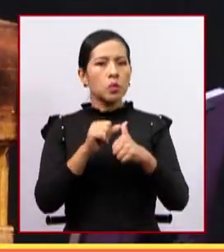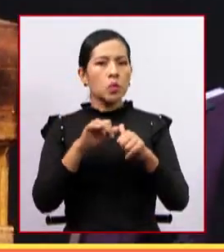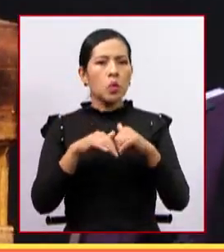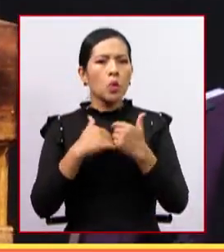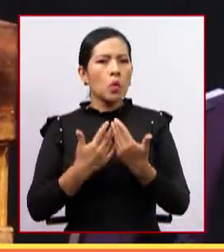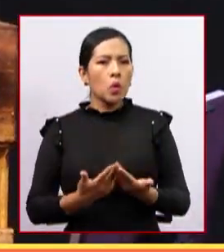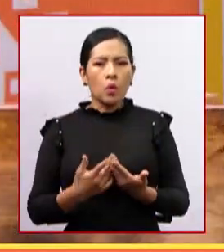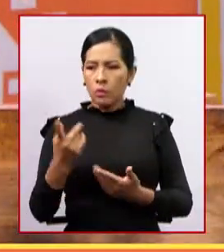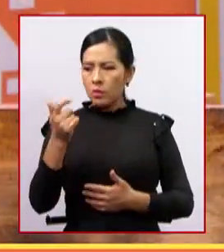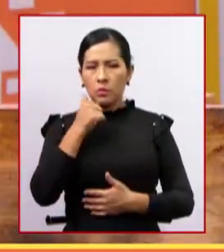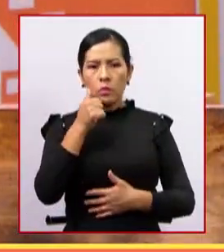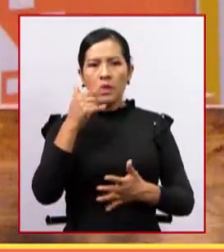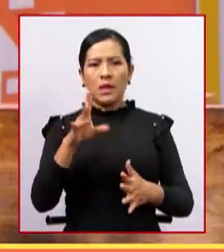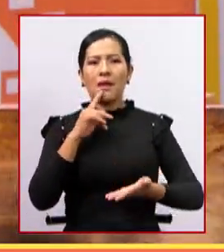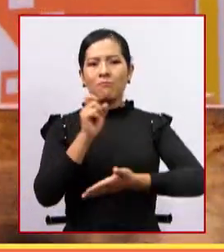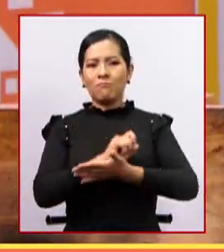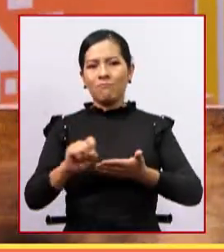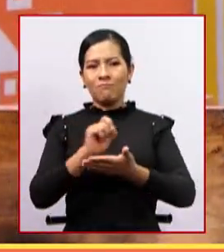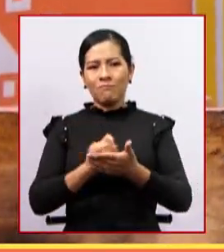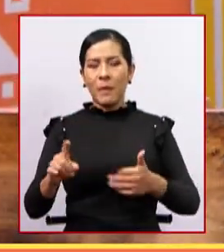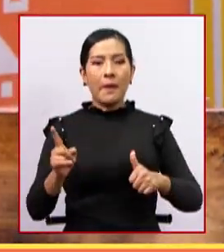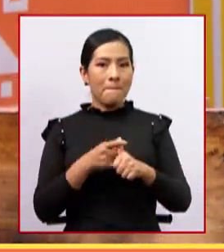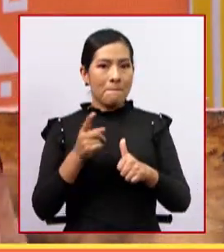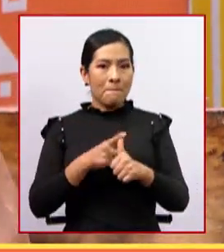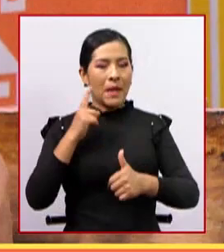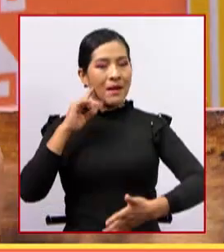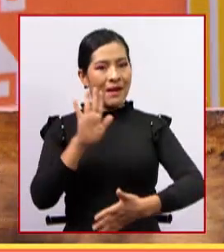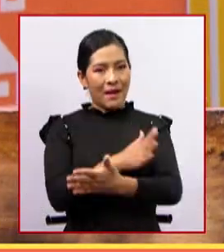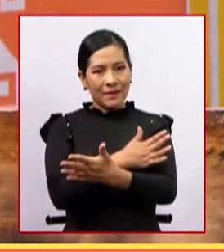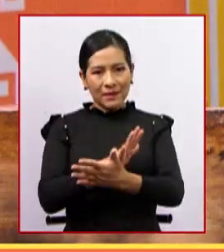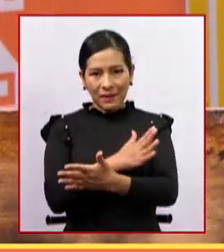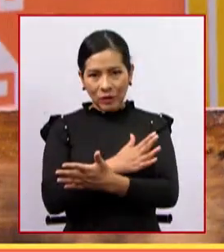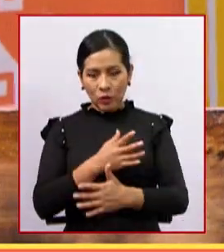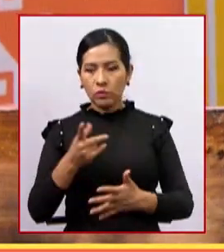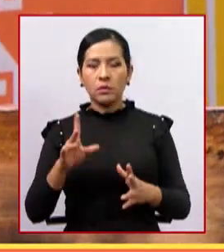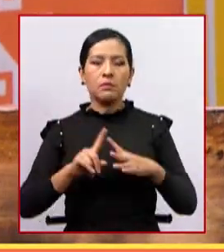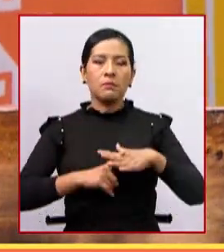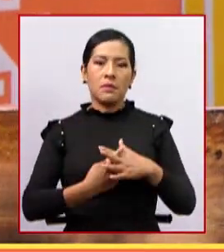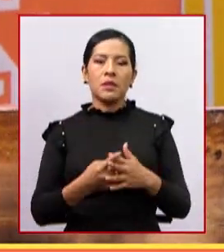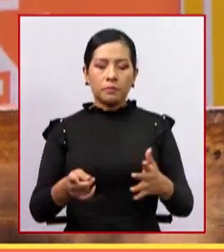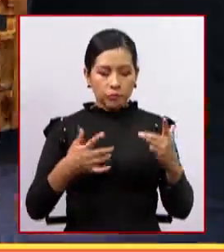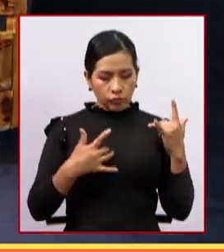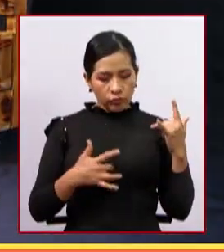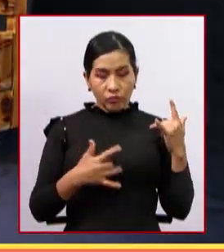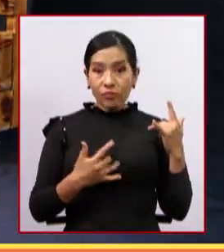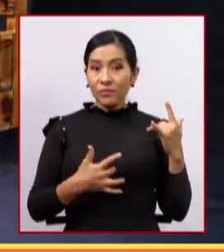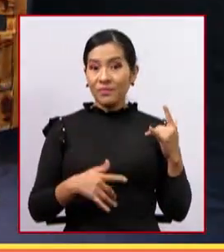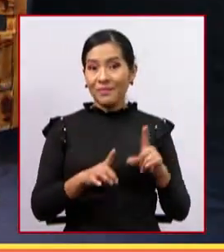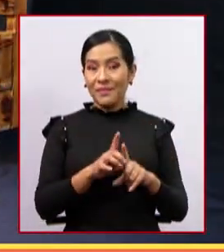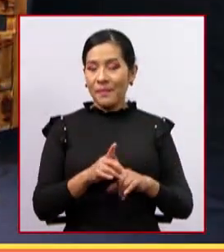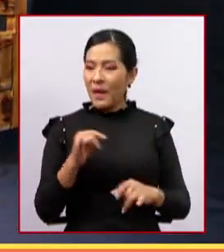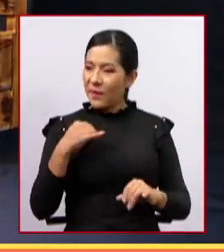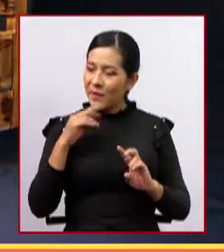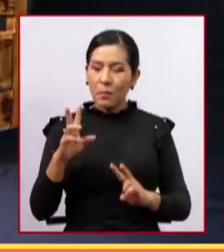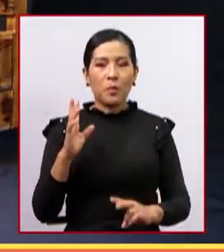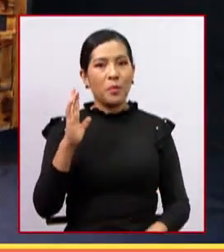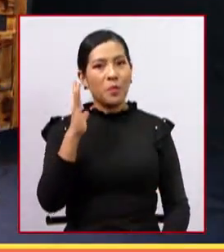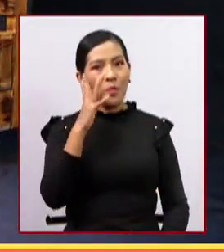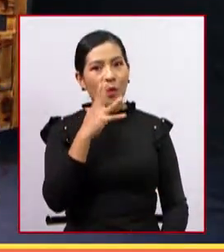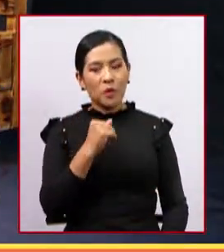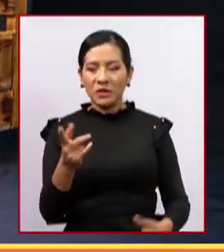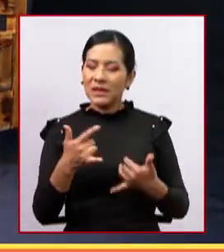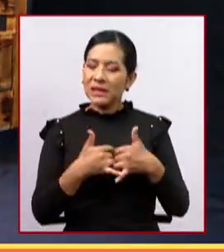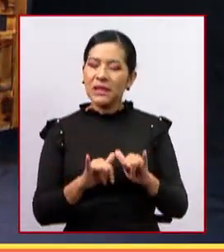esas primeras canciones, ¿no? Cómo ella comenzaba a tocar la guitarra también, que es un regalo verla ahora con guitarra,